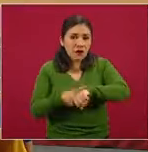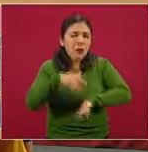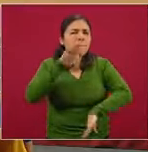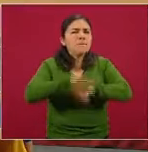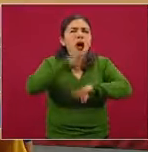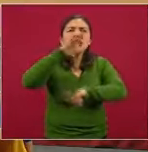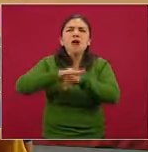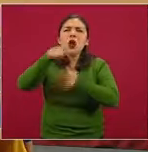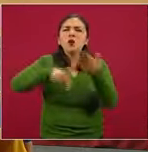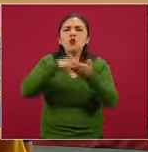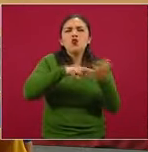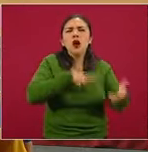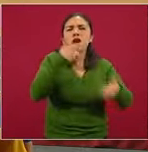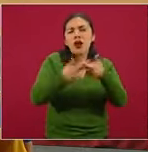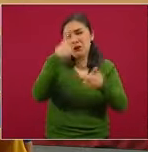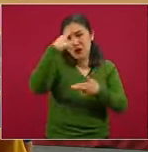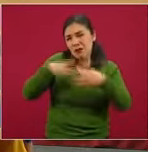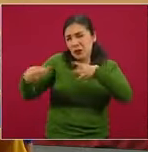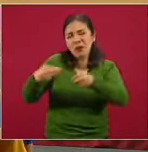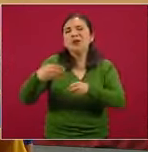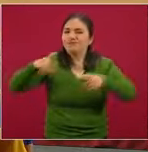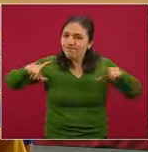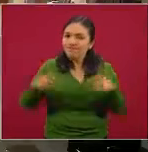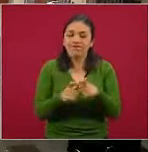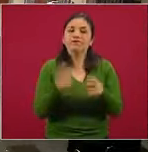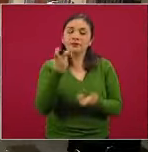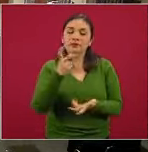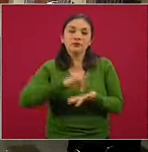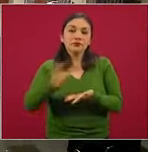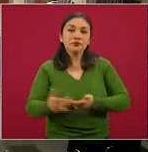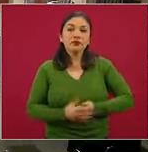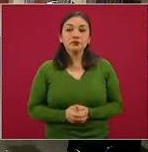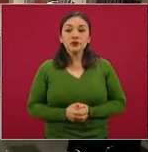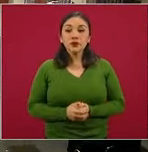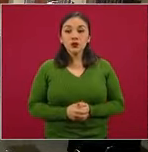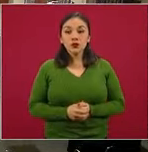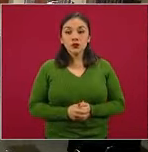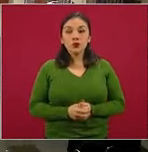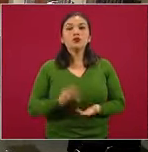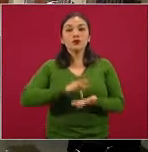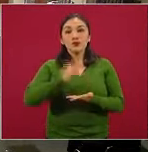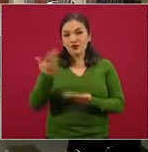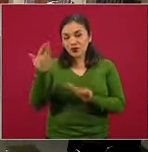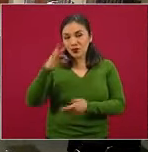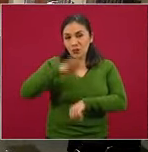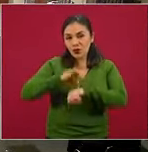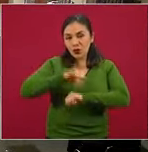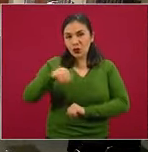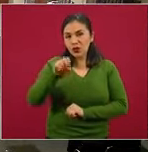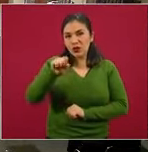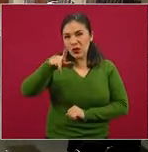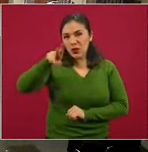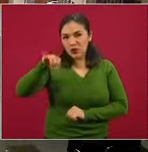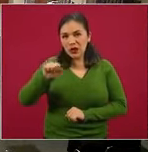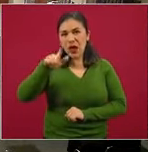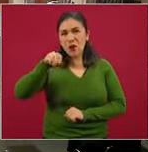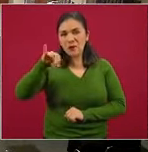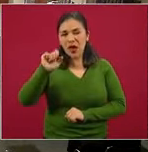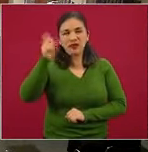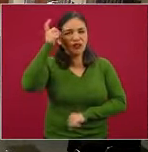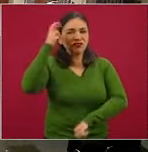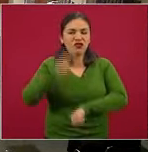regiones la actividad epidémica en México. Gracias. Muchas gracias, doctor José Luis Salomía, director general